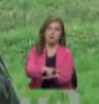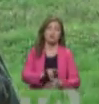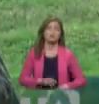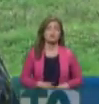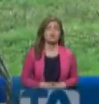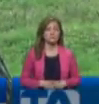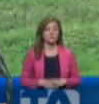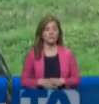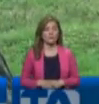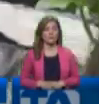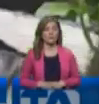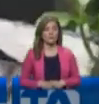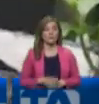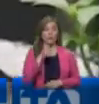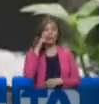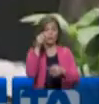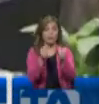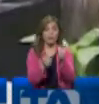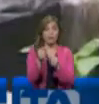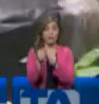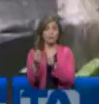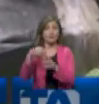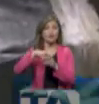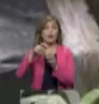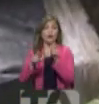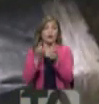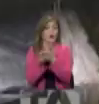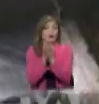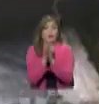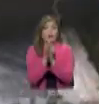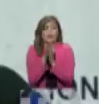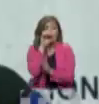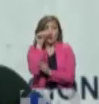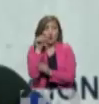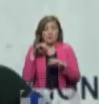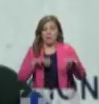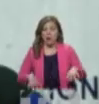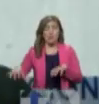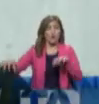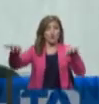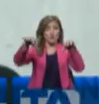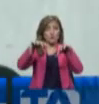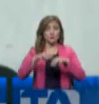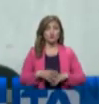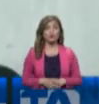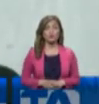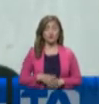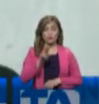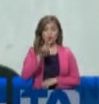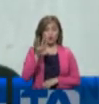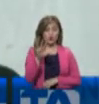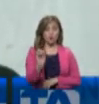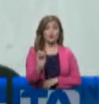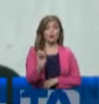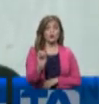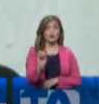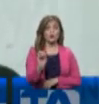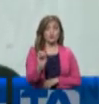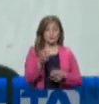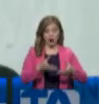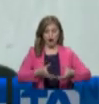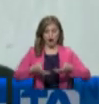La avioneta no estaba el ocupante. La droga aún estaba en los alrededores. Hemos contabilizado 240 paquetes de